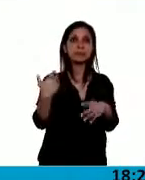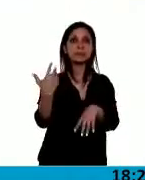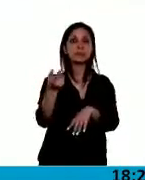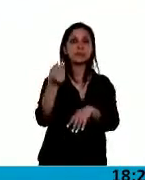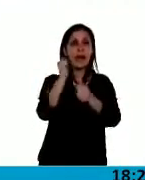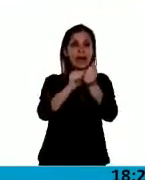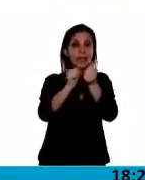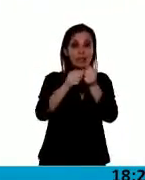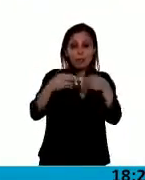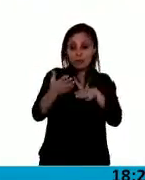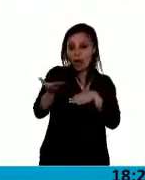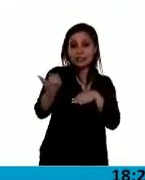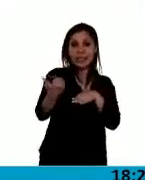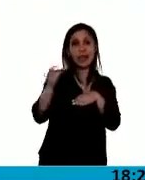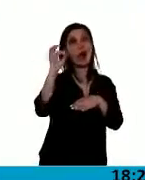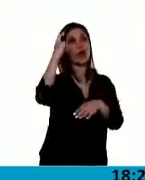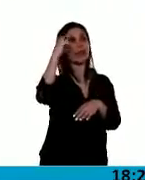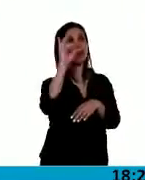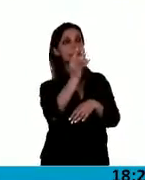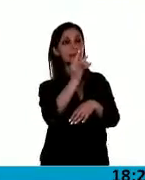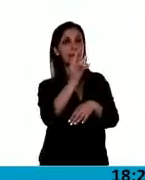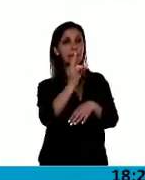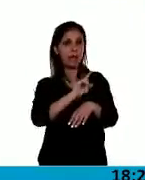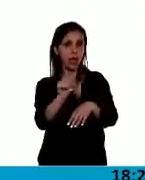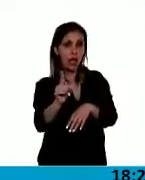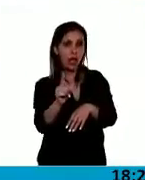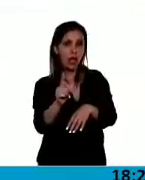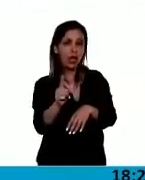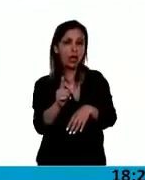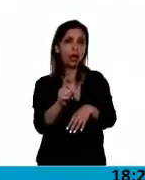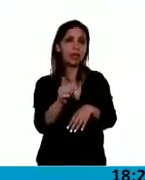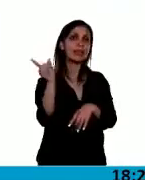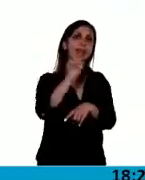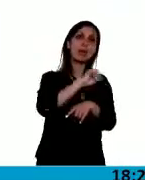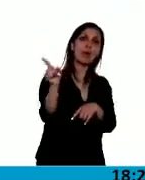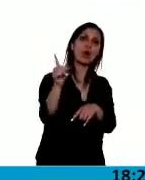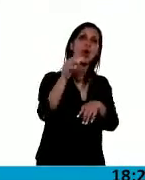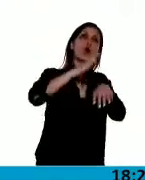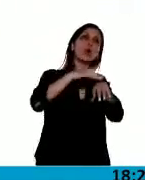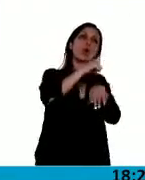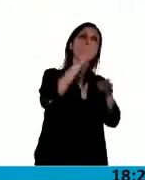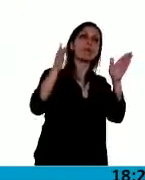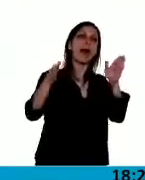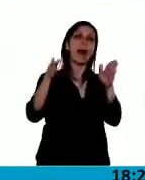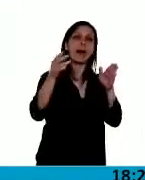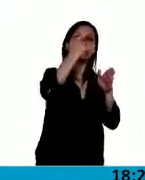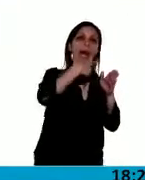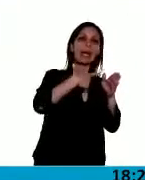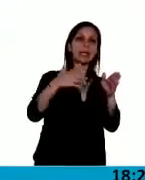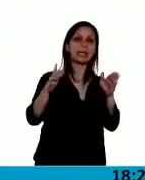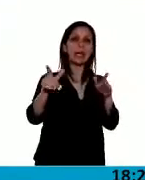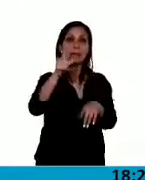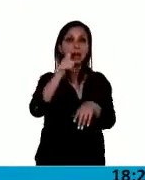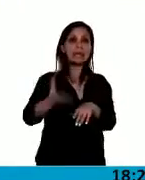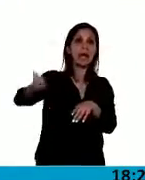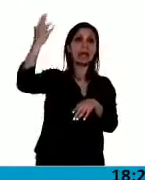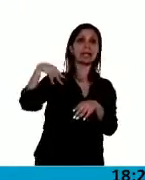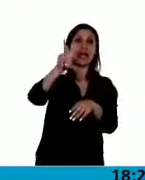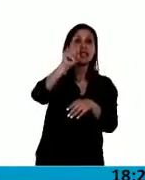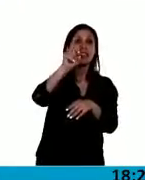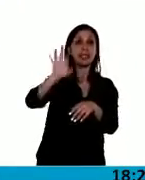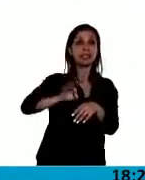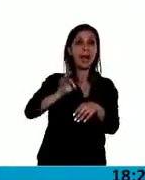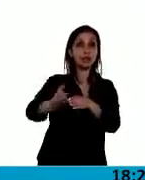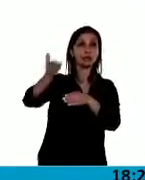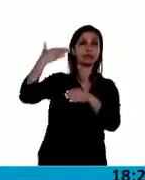comenzó ayer ni el 10 de diciembre, tampoco empezó y terminó con el gobierno anterior. Parece que se olvidaron de los 30 años anteriores a la gestión de